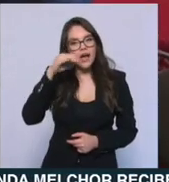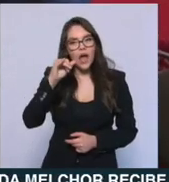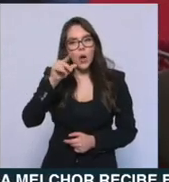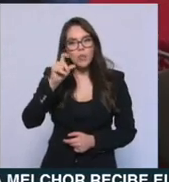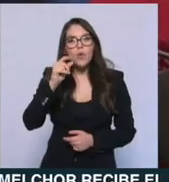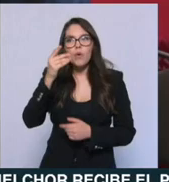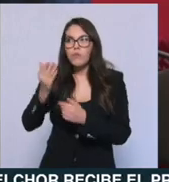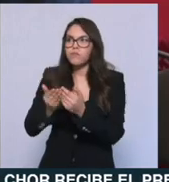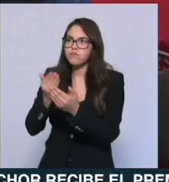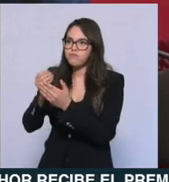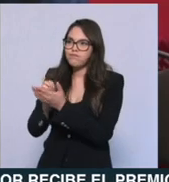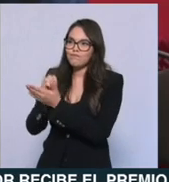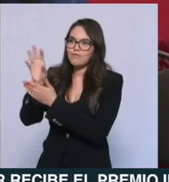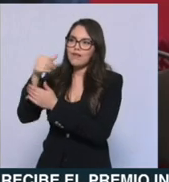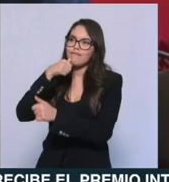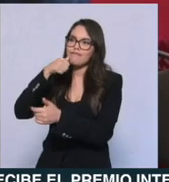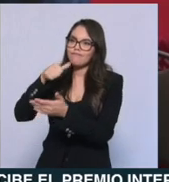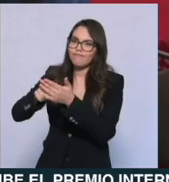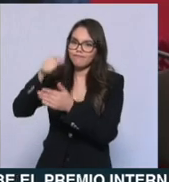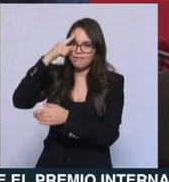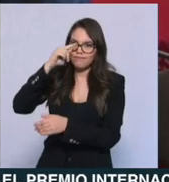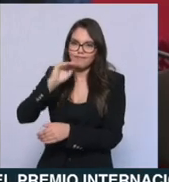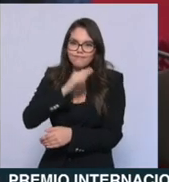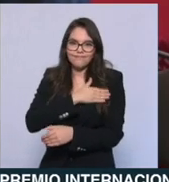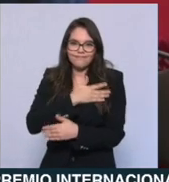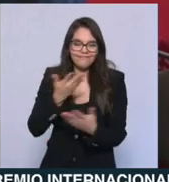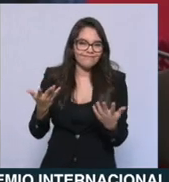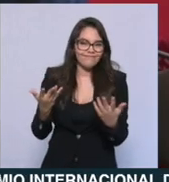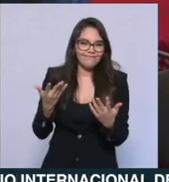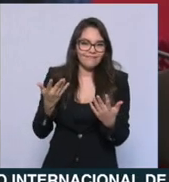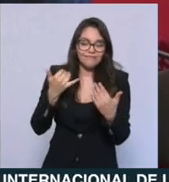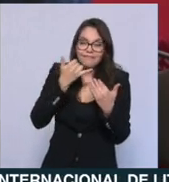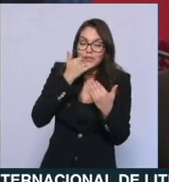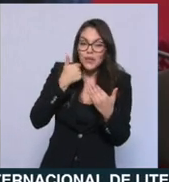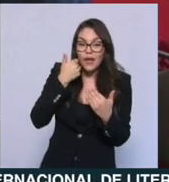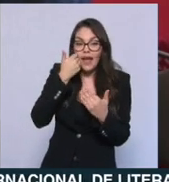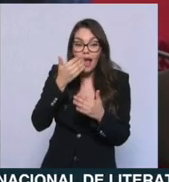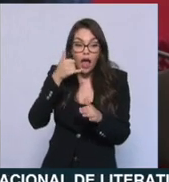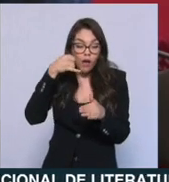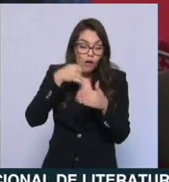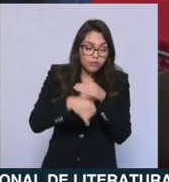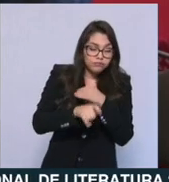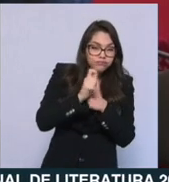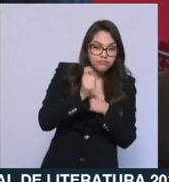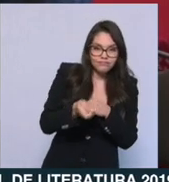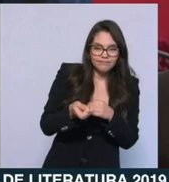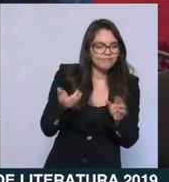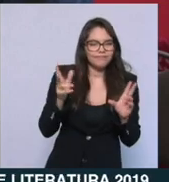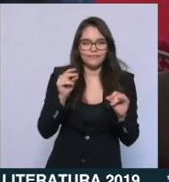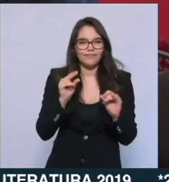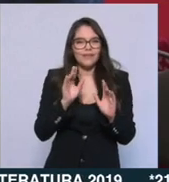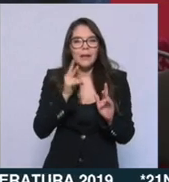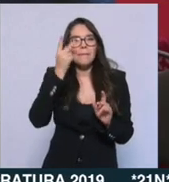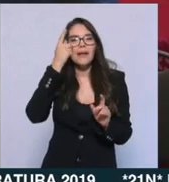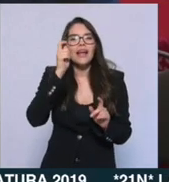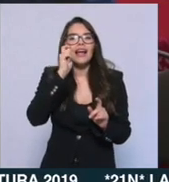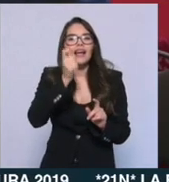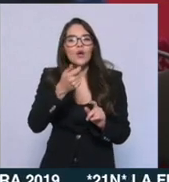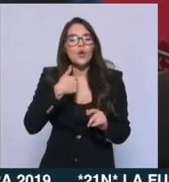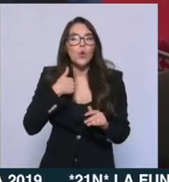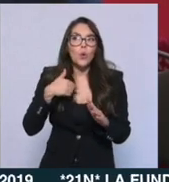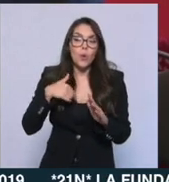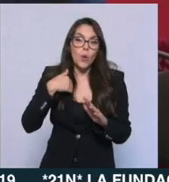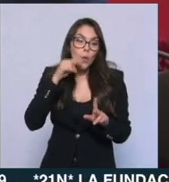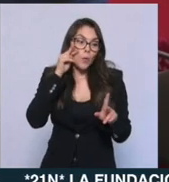yo creo que no me corresponde entrar en el detalle de esa carta, pero sí en el fondo y en el espíritu de lo que yo